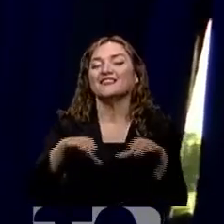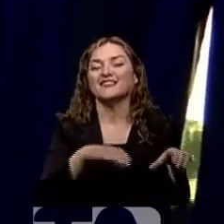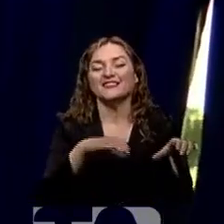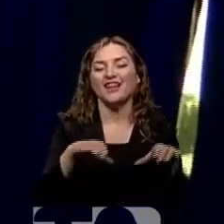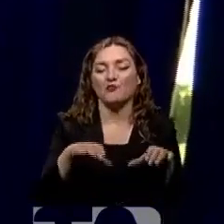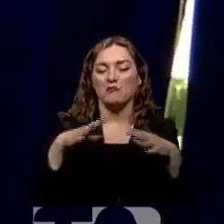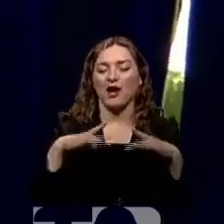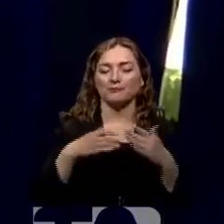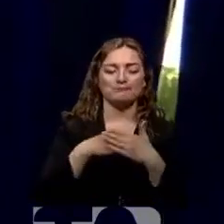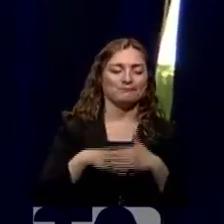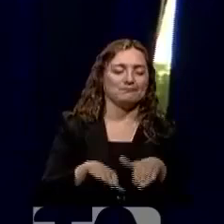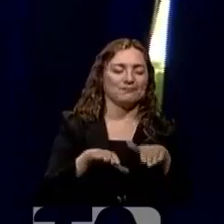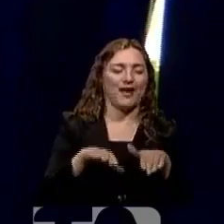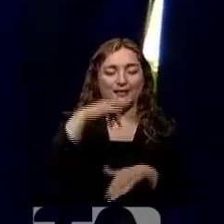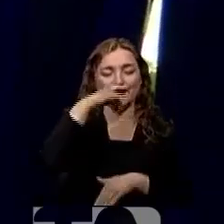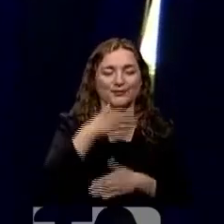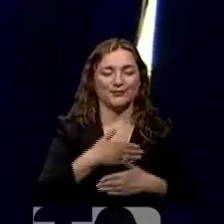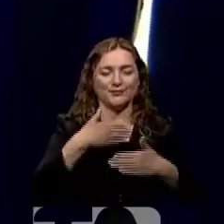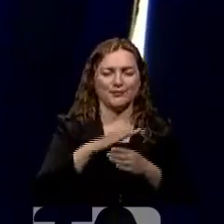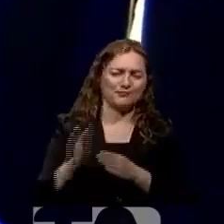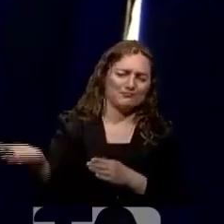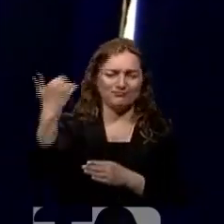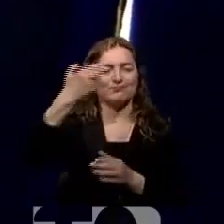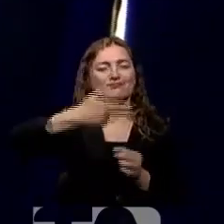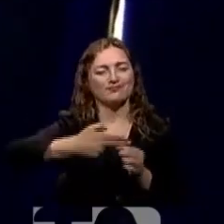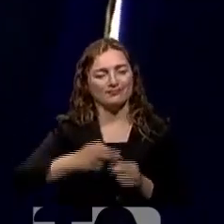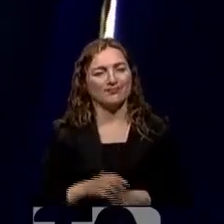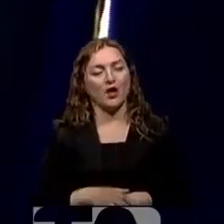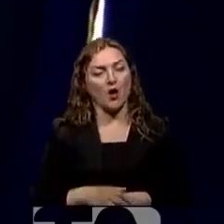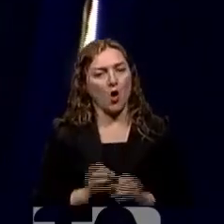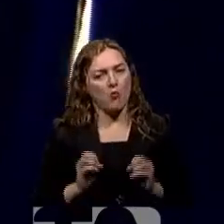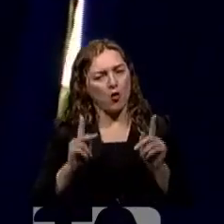Ya vemos cómo los niños se divierten, usted no se puede perder esta gran